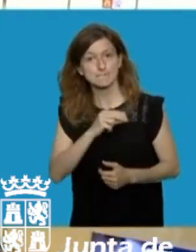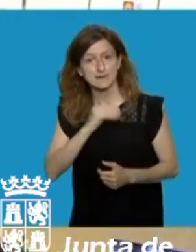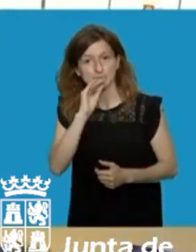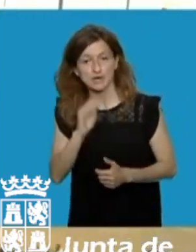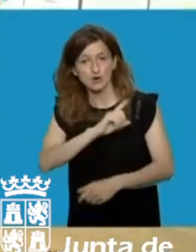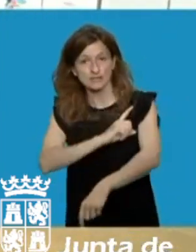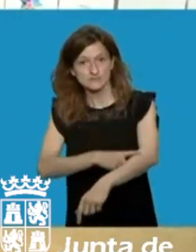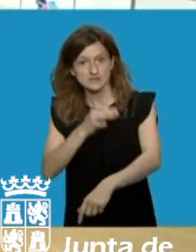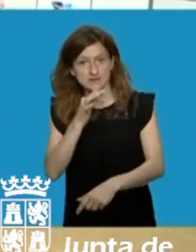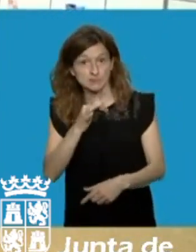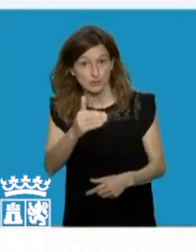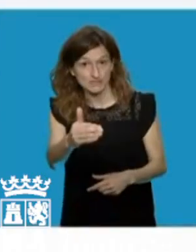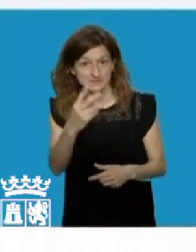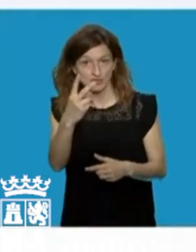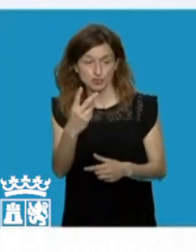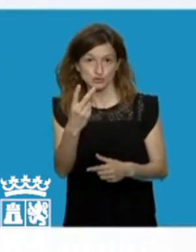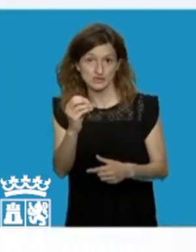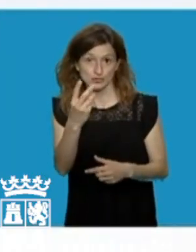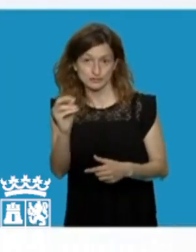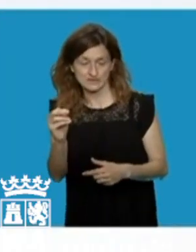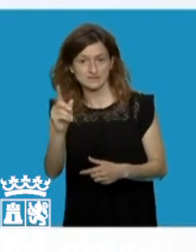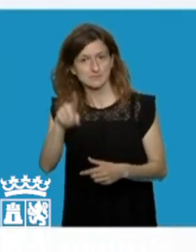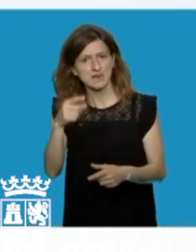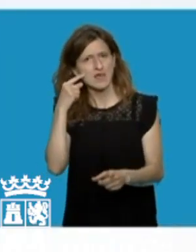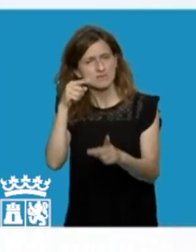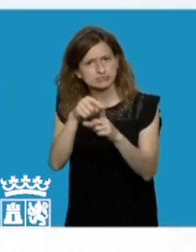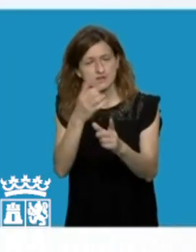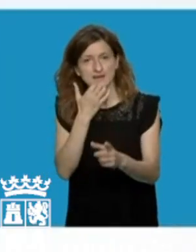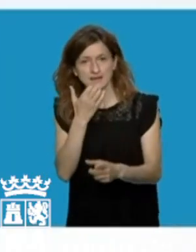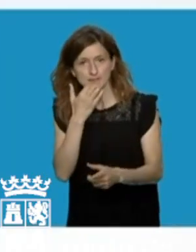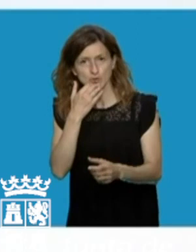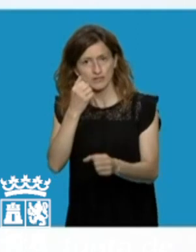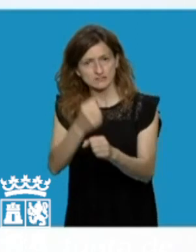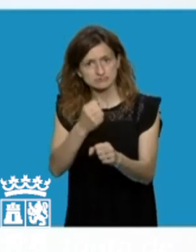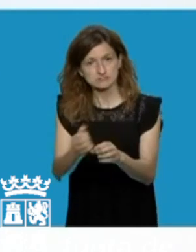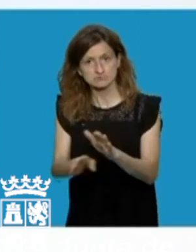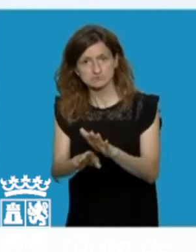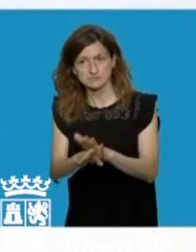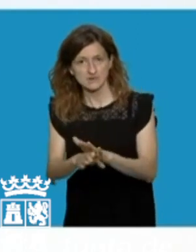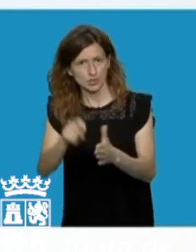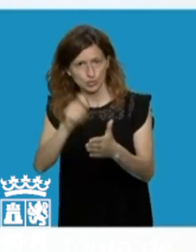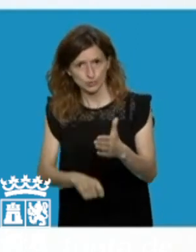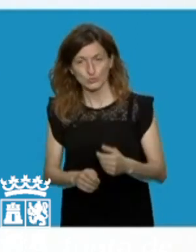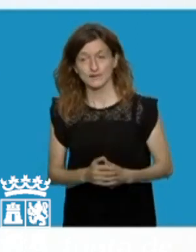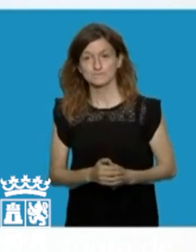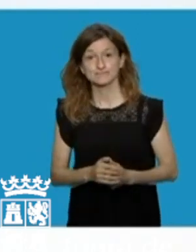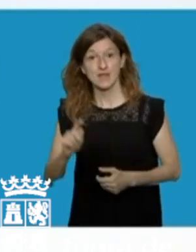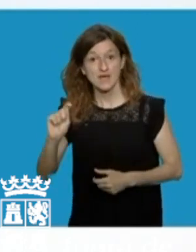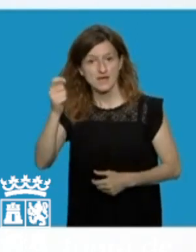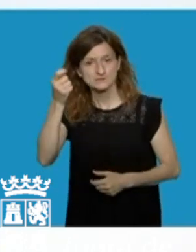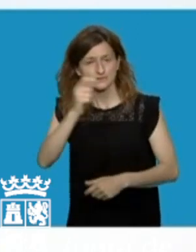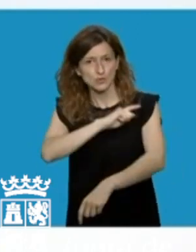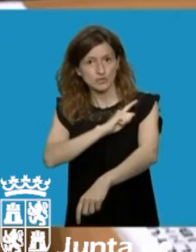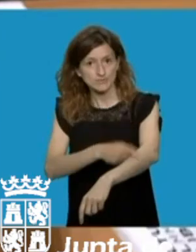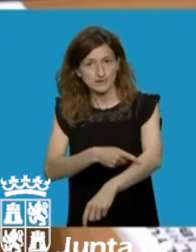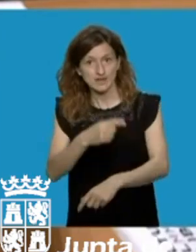Mejor Deportista Promesa 2020. Eres también un ejemplo de perseverancia en una disciplina de tanta dureza. Los éxitos deportivos